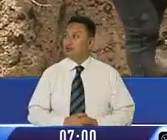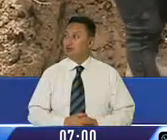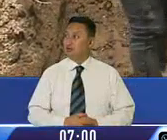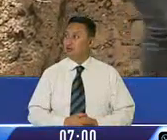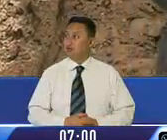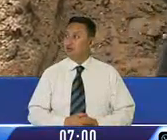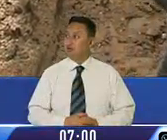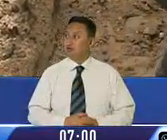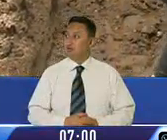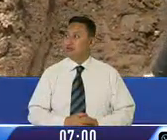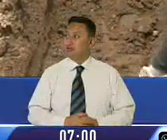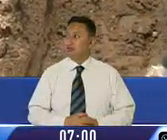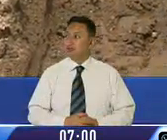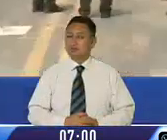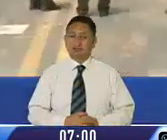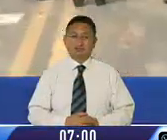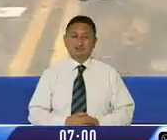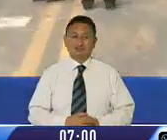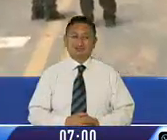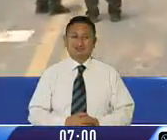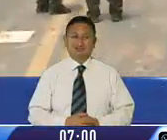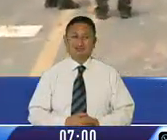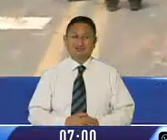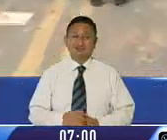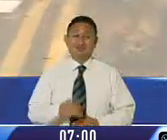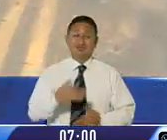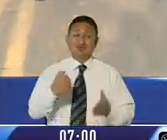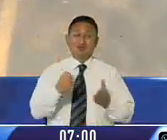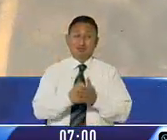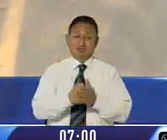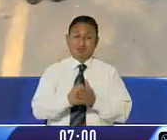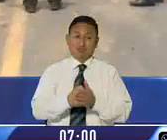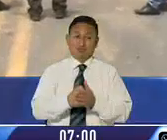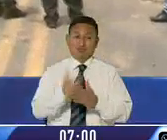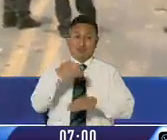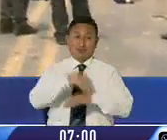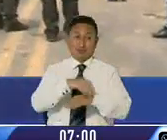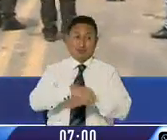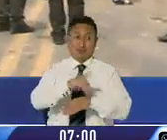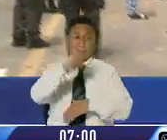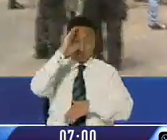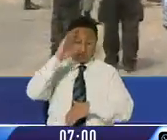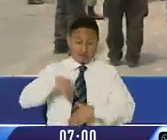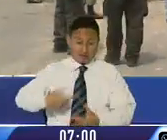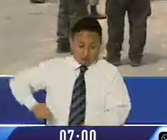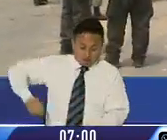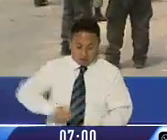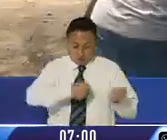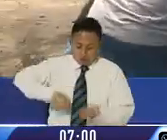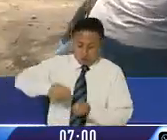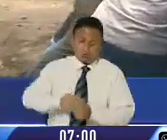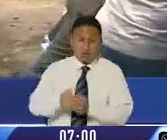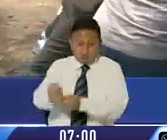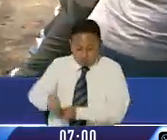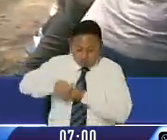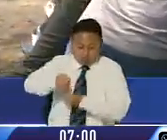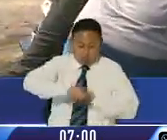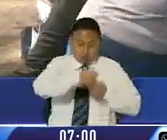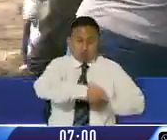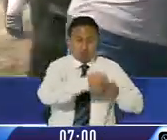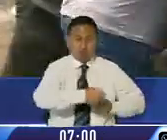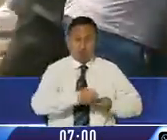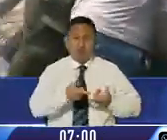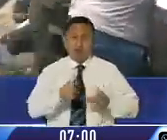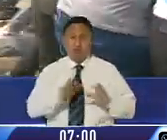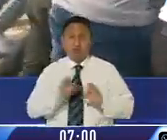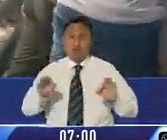hasta Ibarra o Tulcán y viceversa prácticamente imposible. En horas de la tarde la policía con palas y azadones despejó en algunos